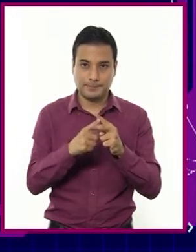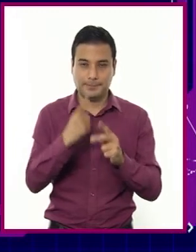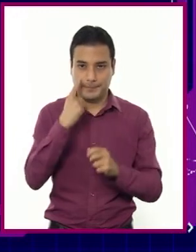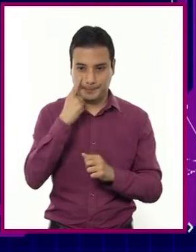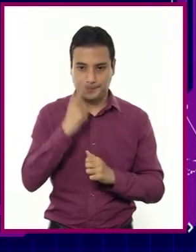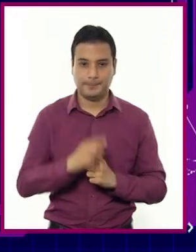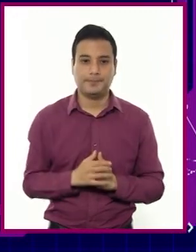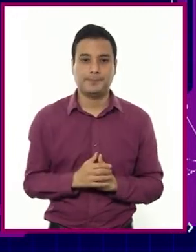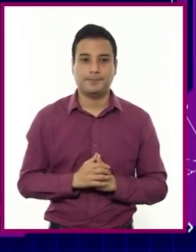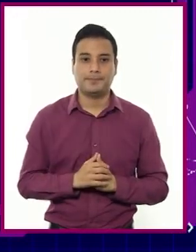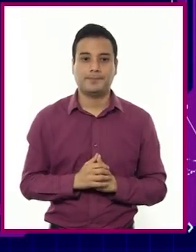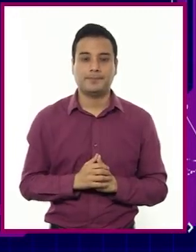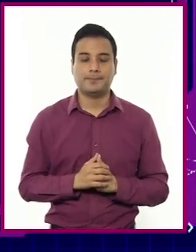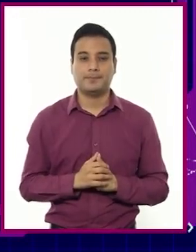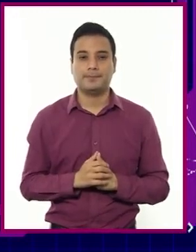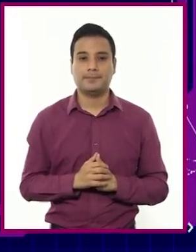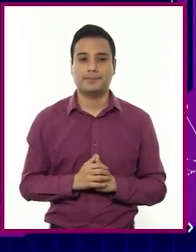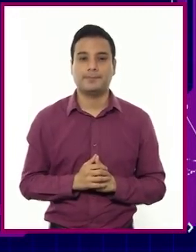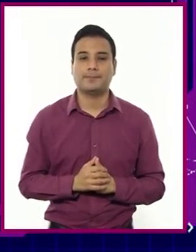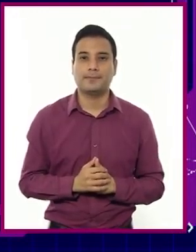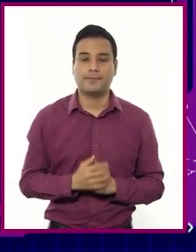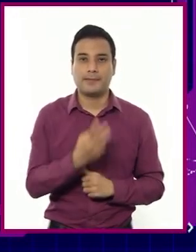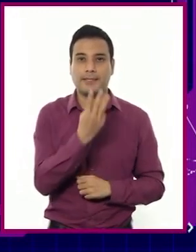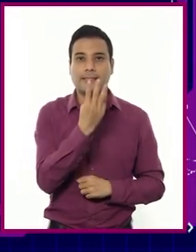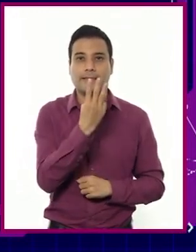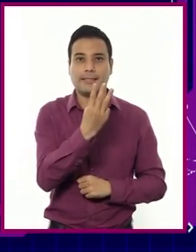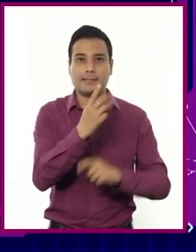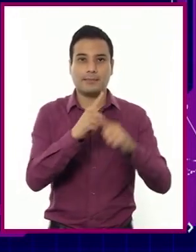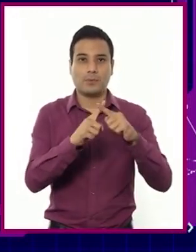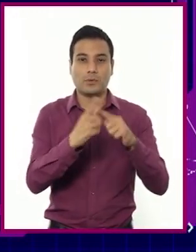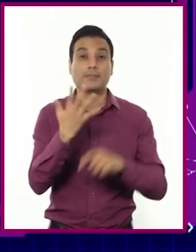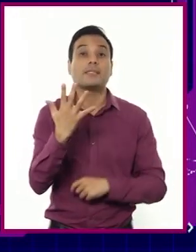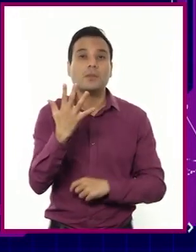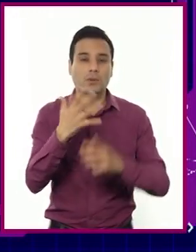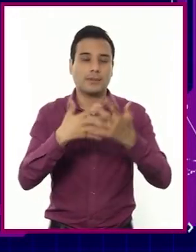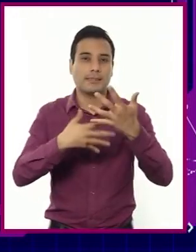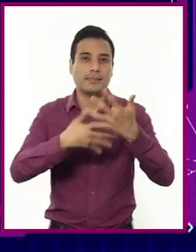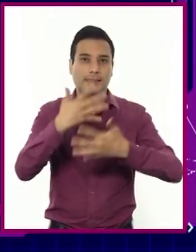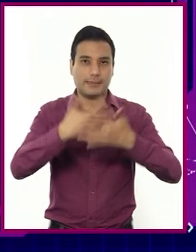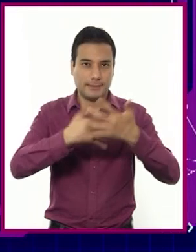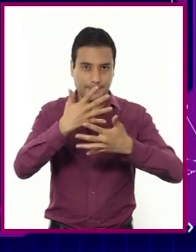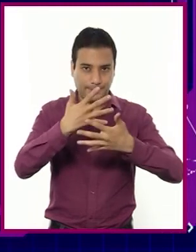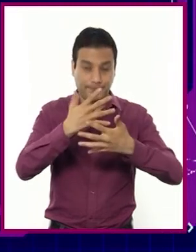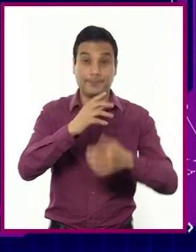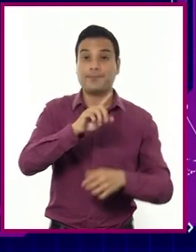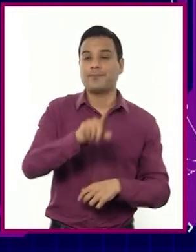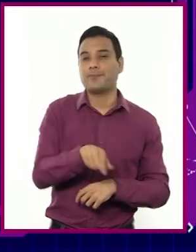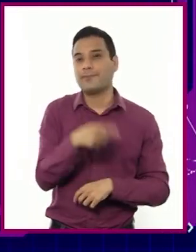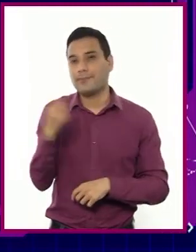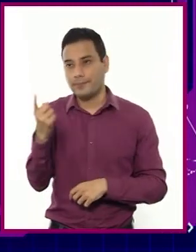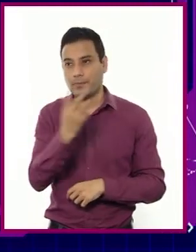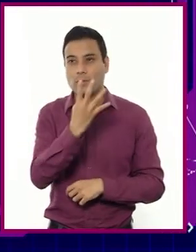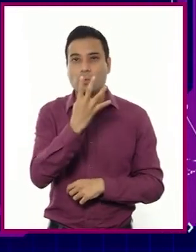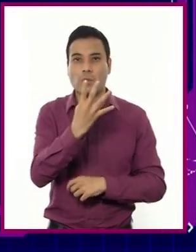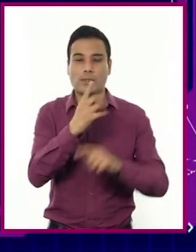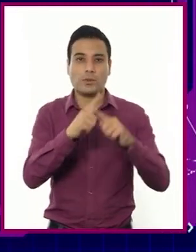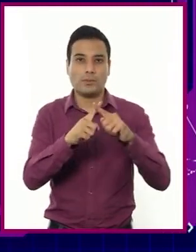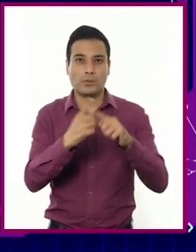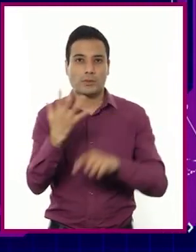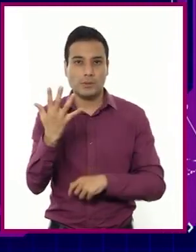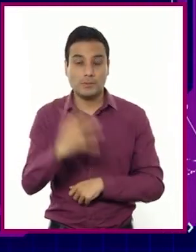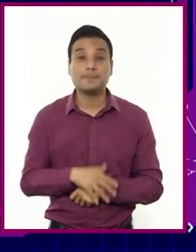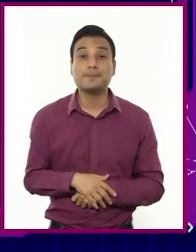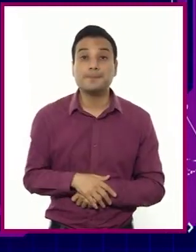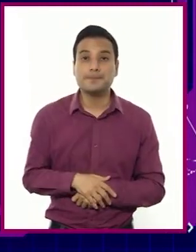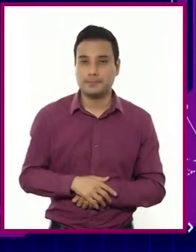primer miembro multiplicamos 3 por 5, que es igual a 15, y en el segundo miembro 4 por 5, que